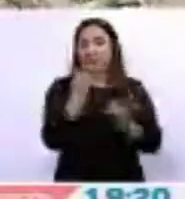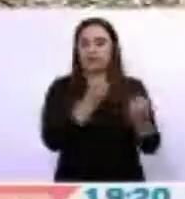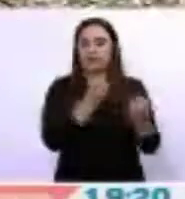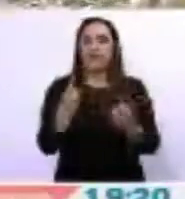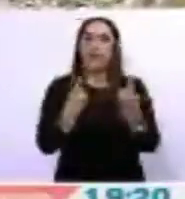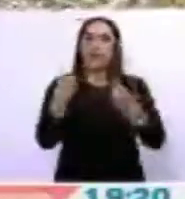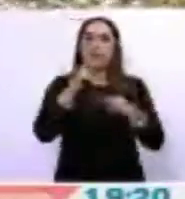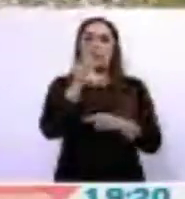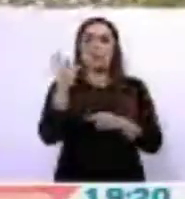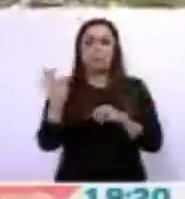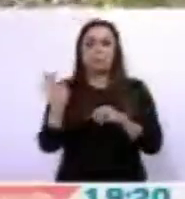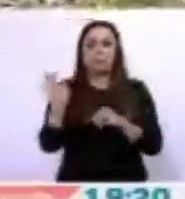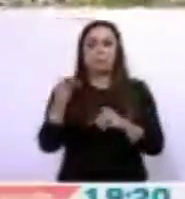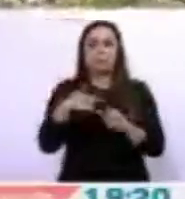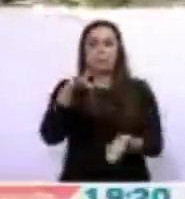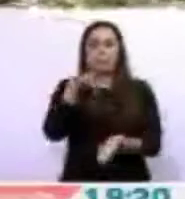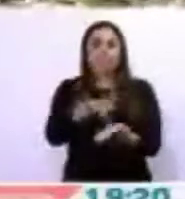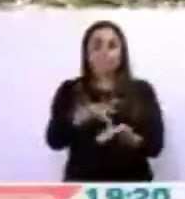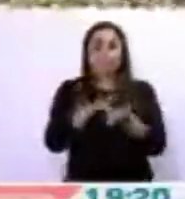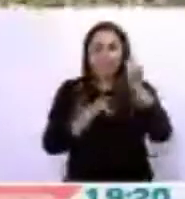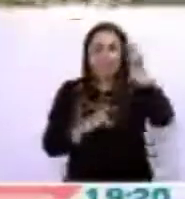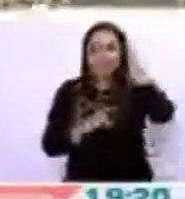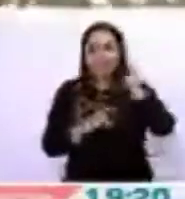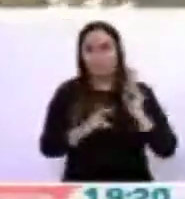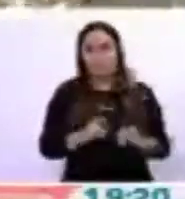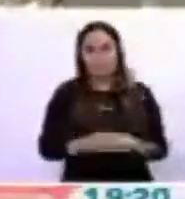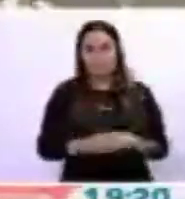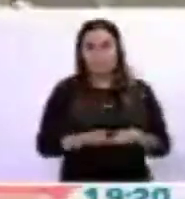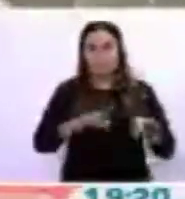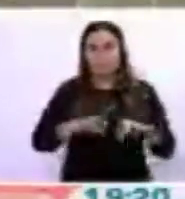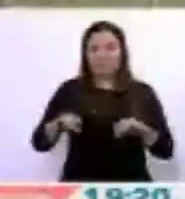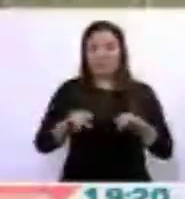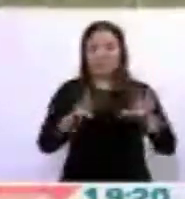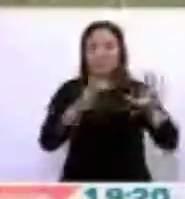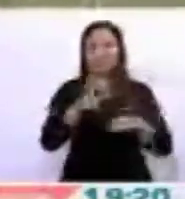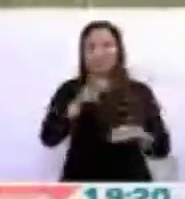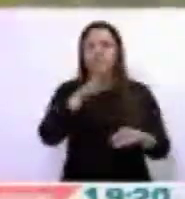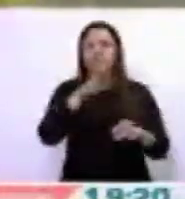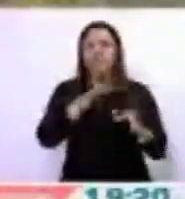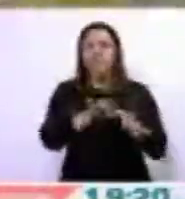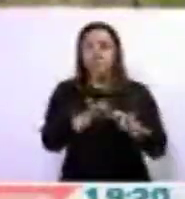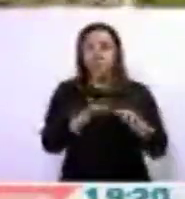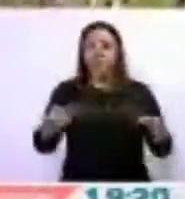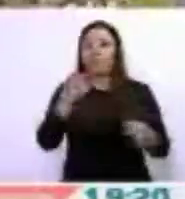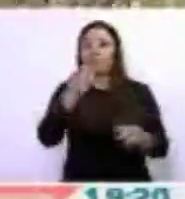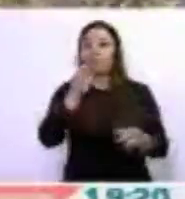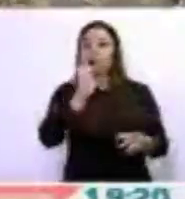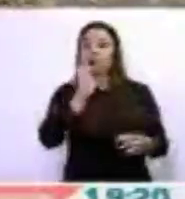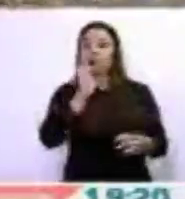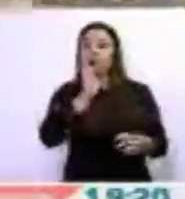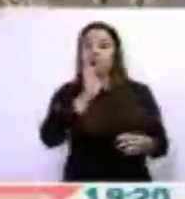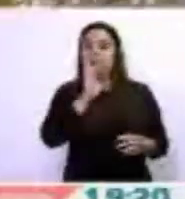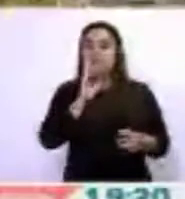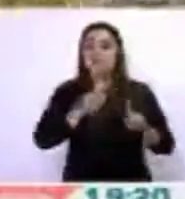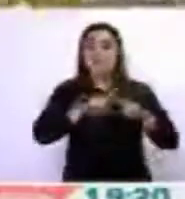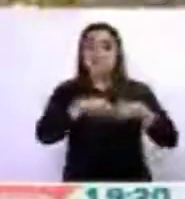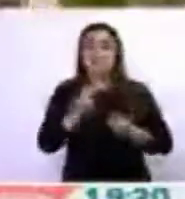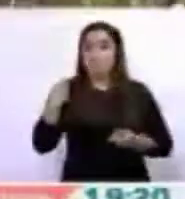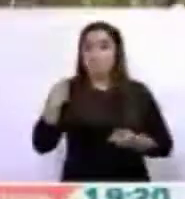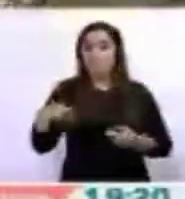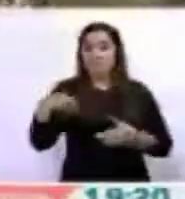100%. Nos encontramos en un terreno de 7 hectáreas, en Navaconcejo, como decimos. Es todo una misma familia,